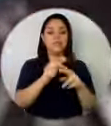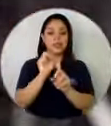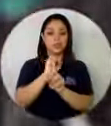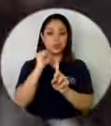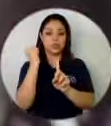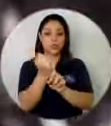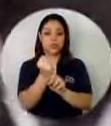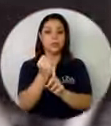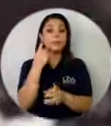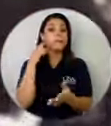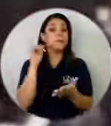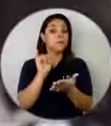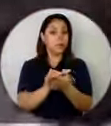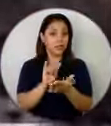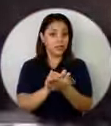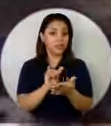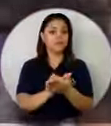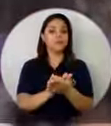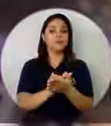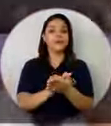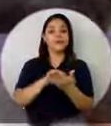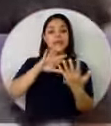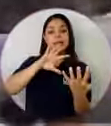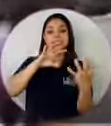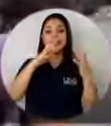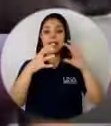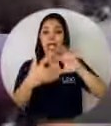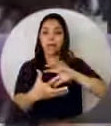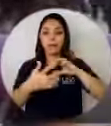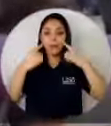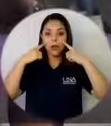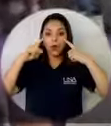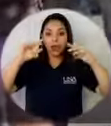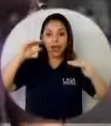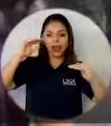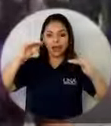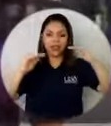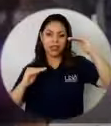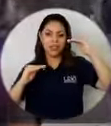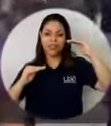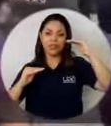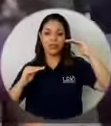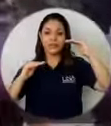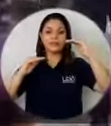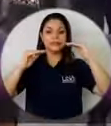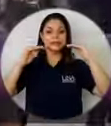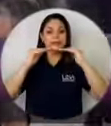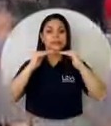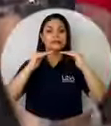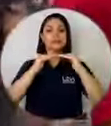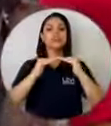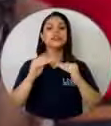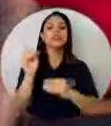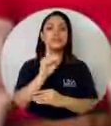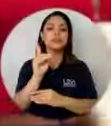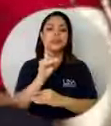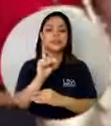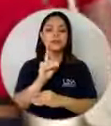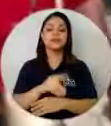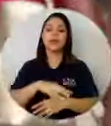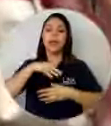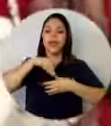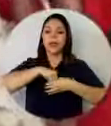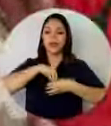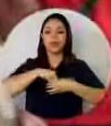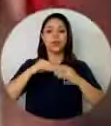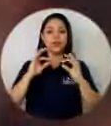sociedad. Y desde ahí, por eso yo digo, mucho del cambio en el cierre de brechas de género tiene que venir desde lo interno de las familias